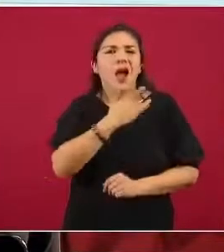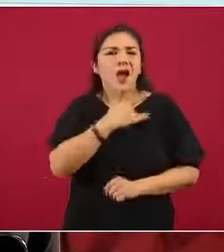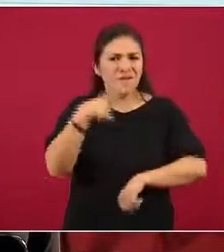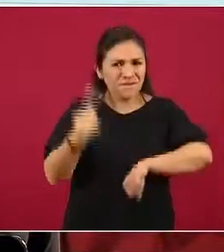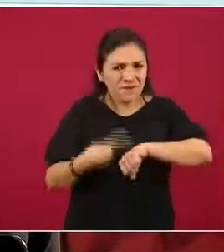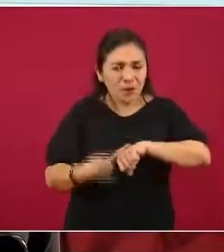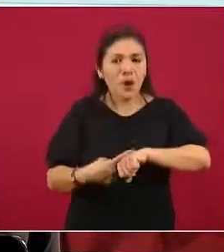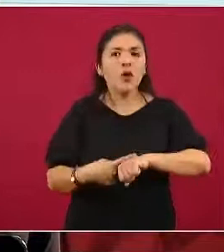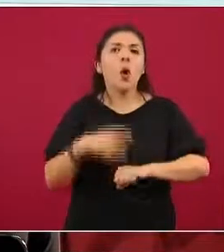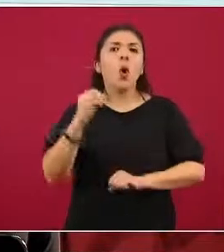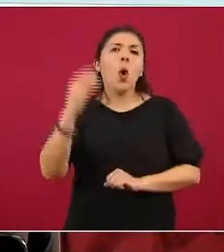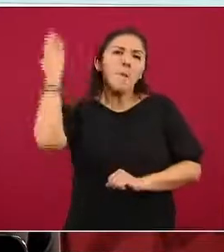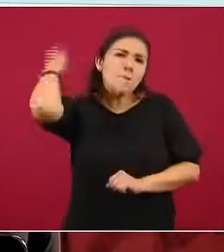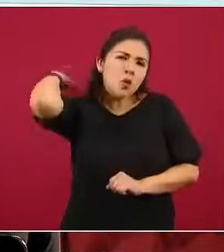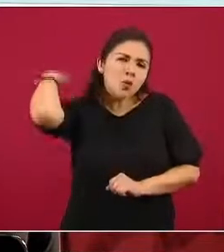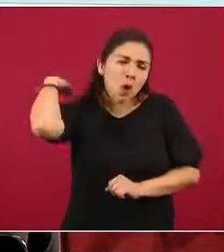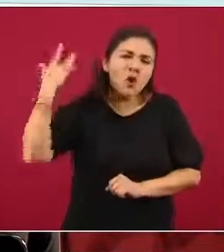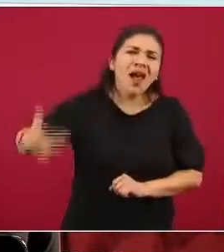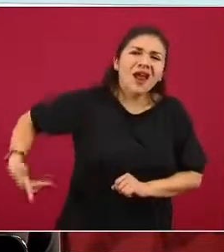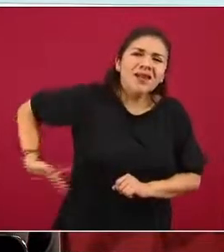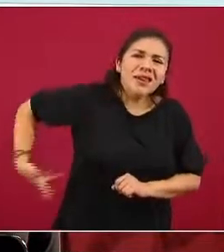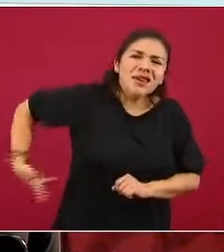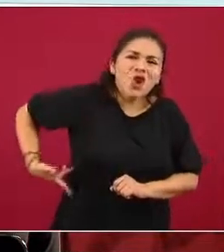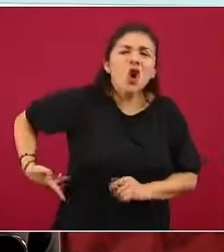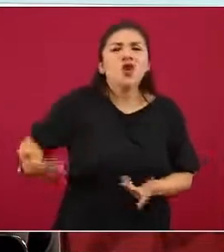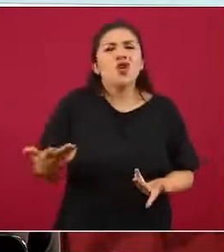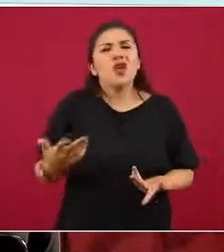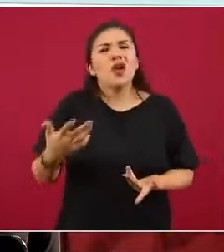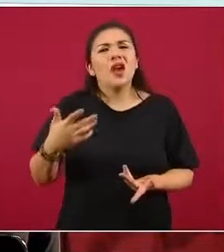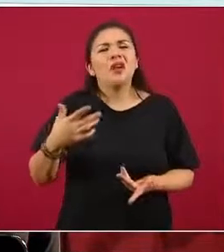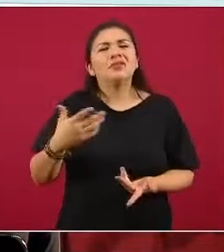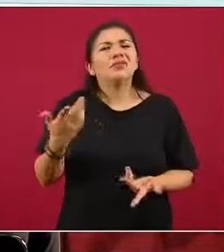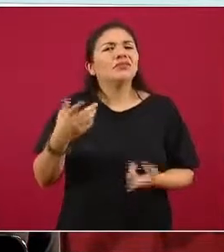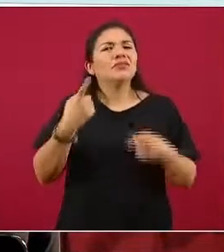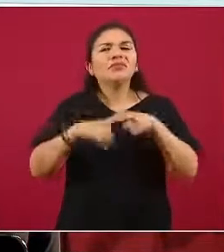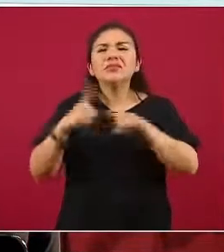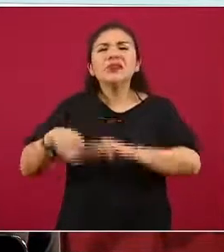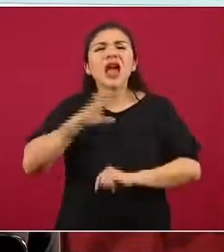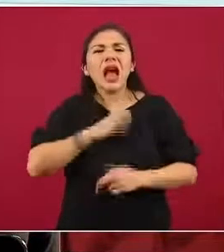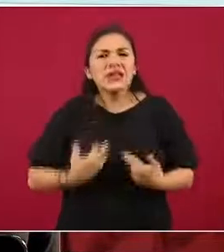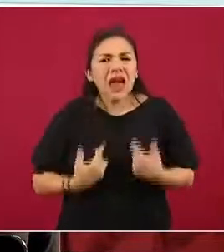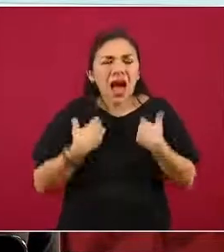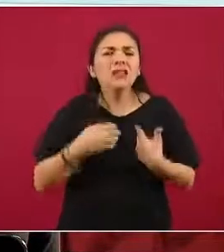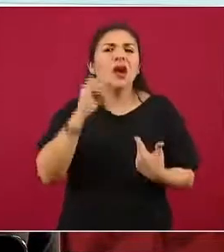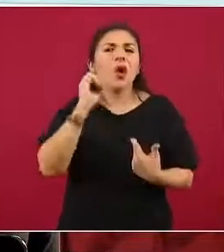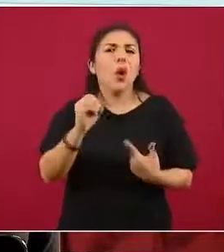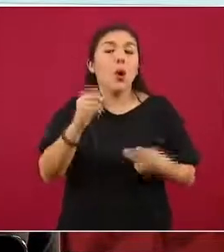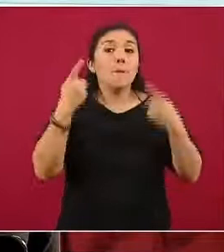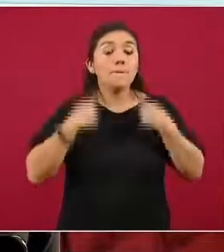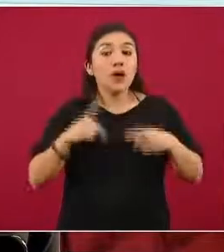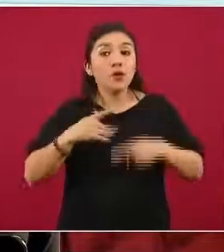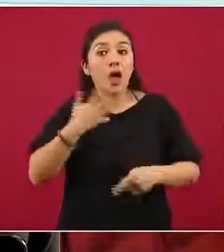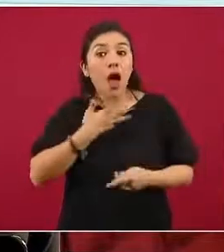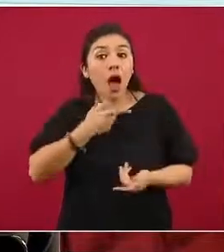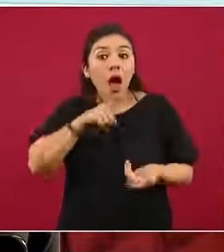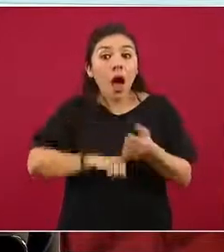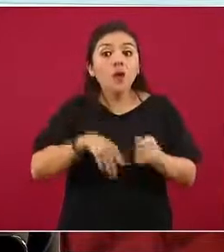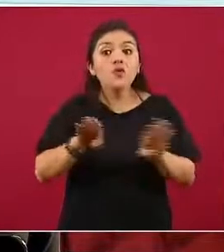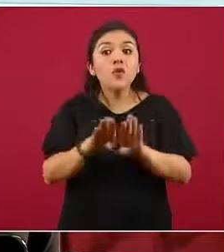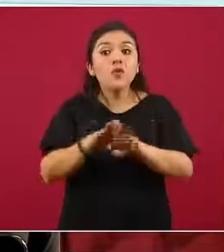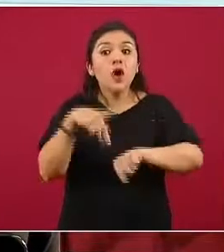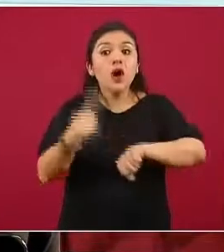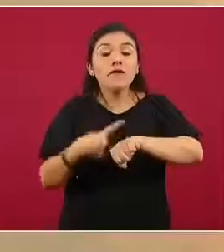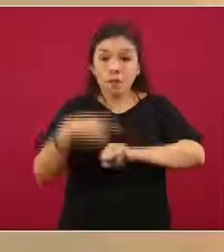cardíacas, pulmonares, renales, hepáticas, sanguíneas o metabólicas y también personas que tengan algún